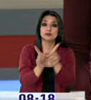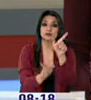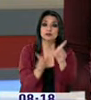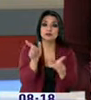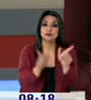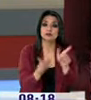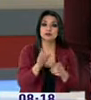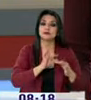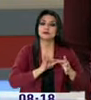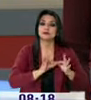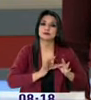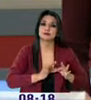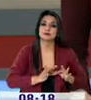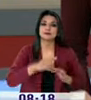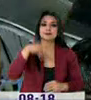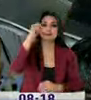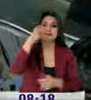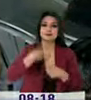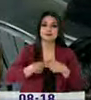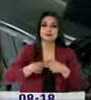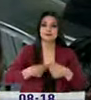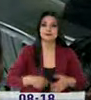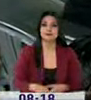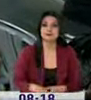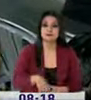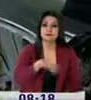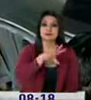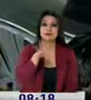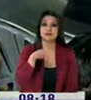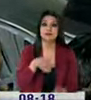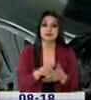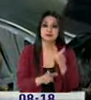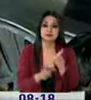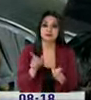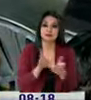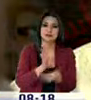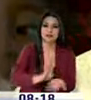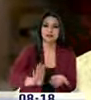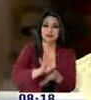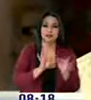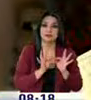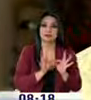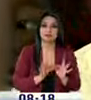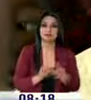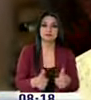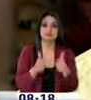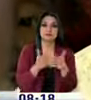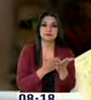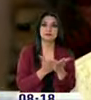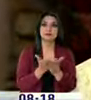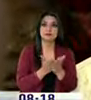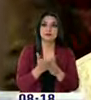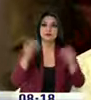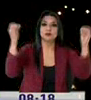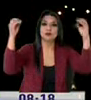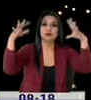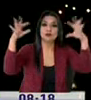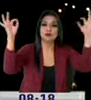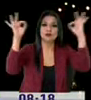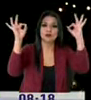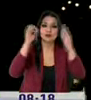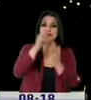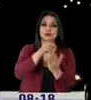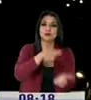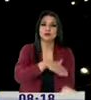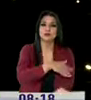sector de Calderón en el norte de Quito. 500.000 habitantes de Calderón y los barrios contiguos tienen garantizado el servicio de energía eléctrica de acuerdo al